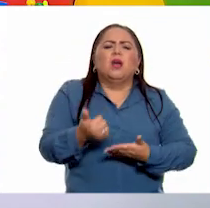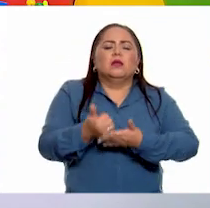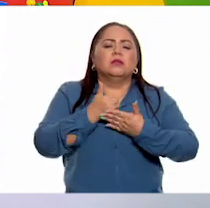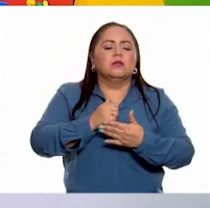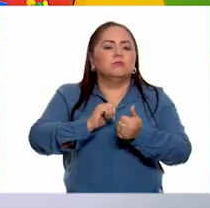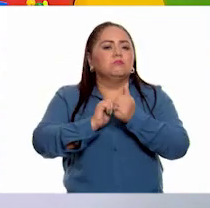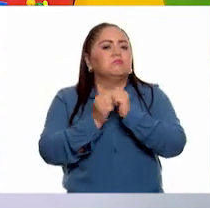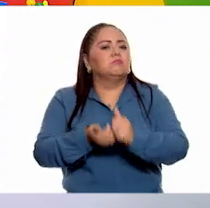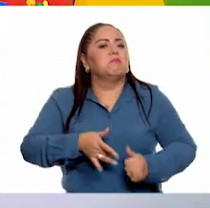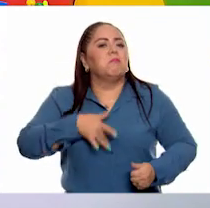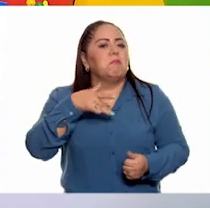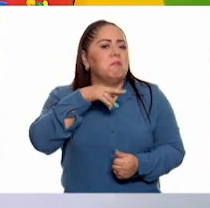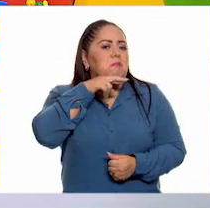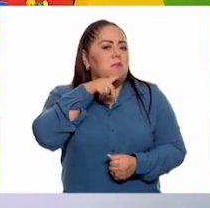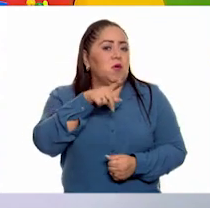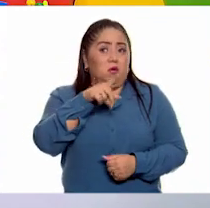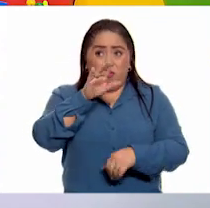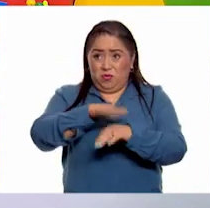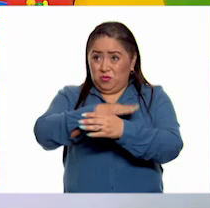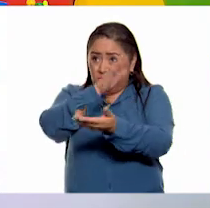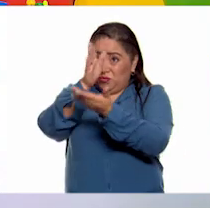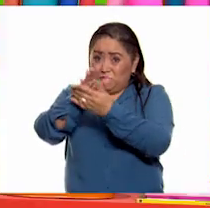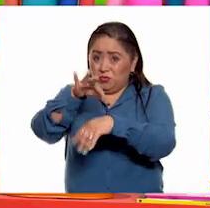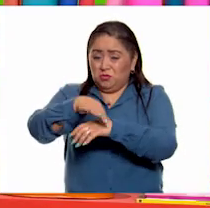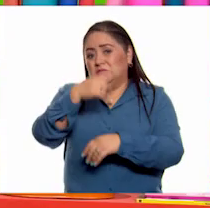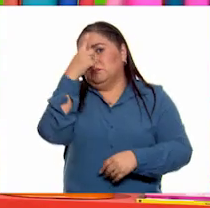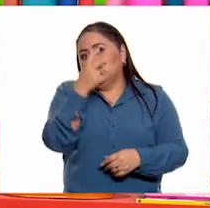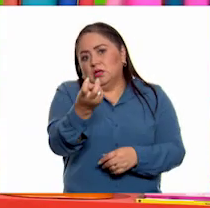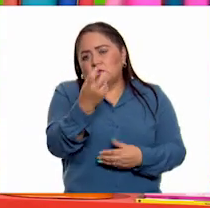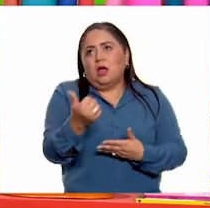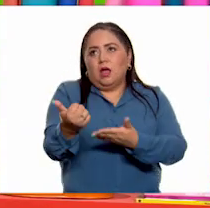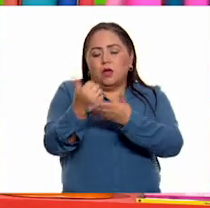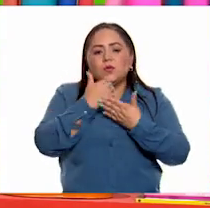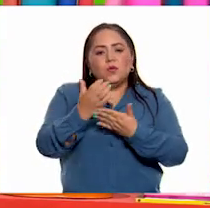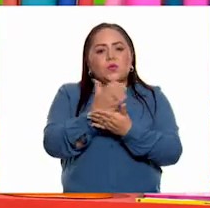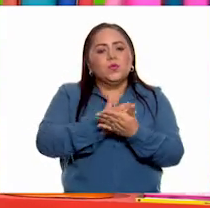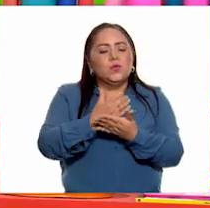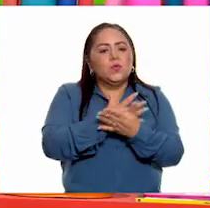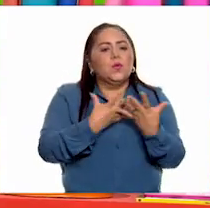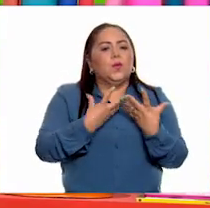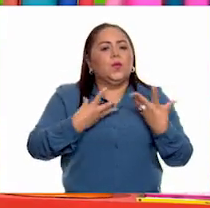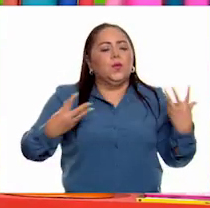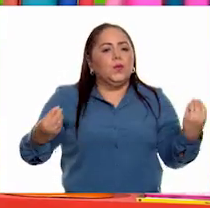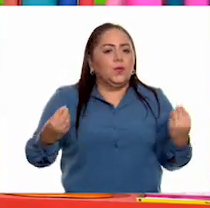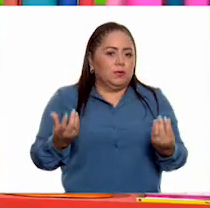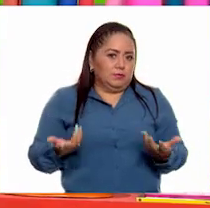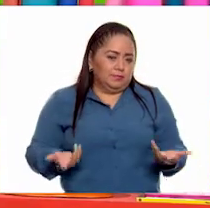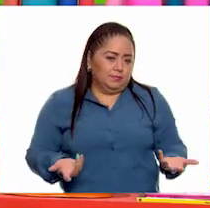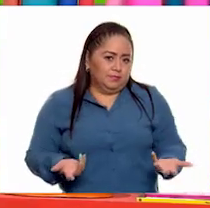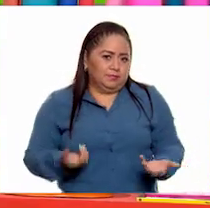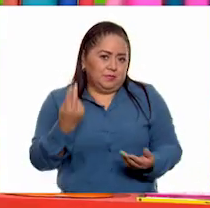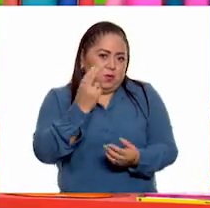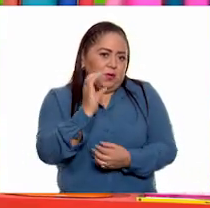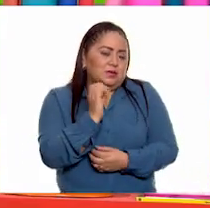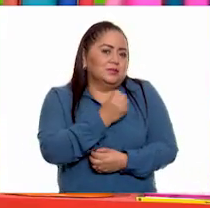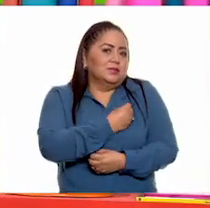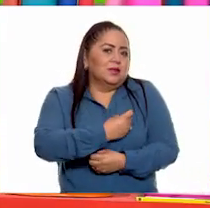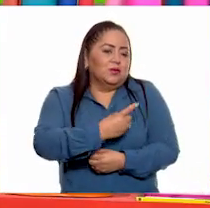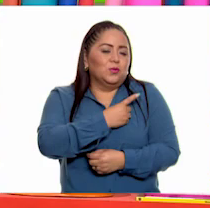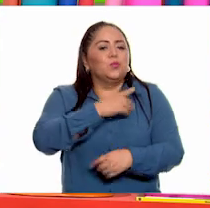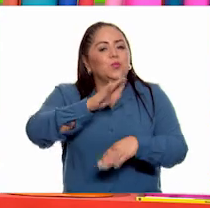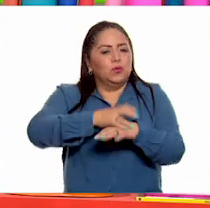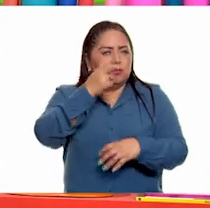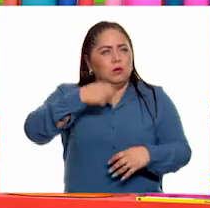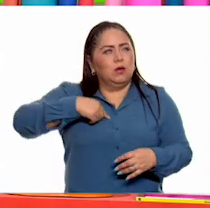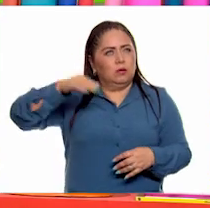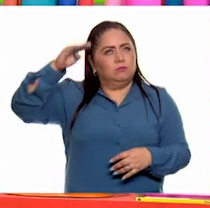a sentirme mejor, porque ir al doctor es para eso, para que nos revisen y nos ayuden a cuidar nuestra salud. Así que trato